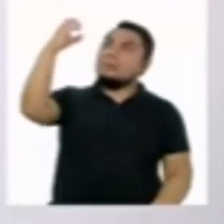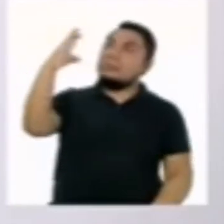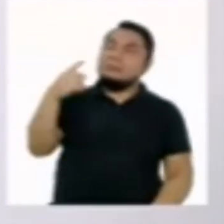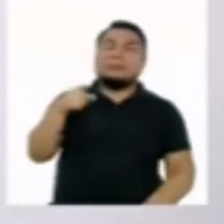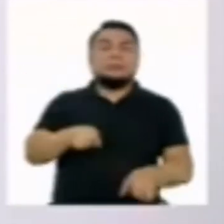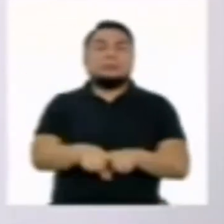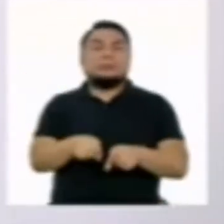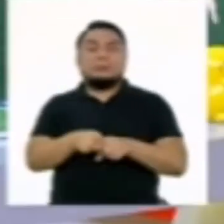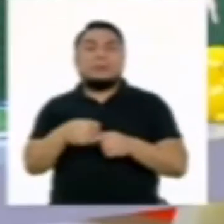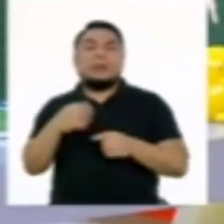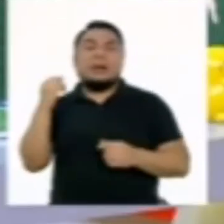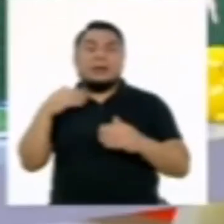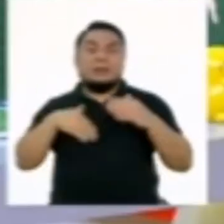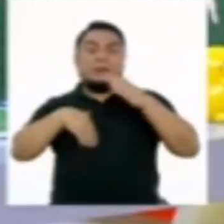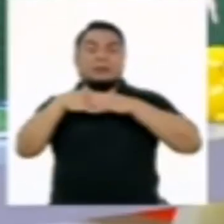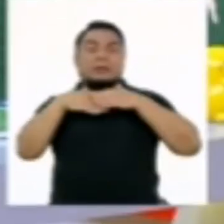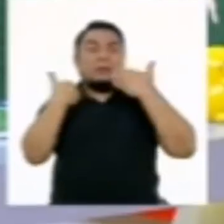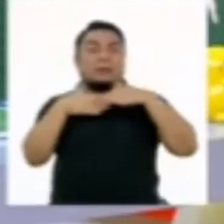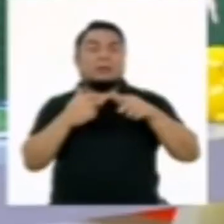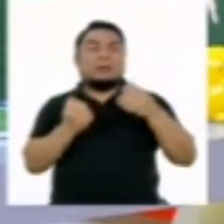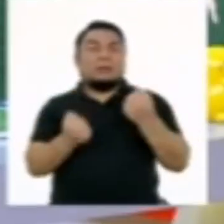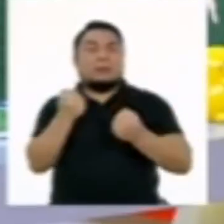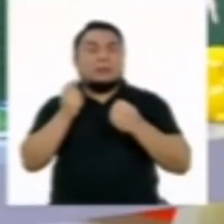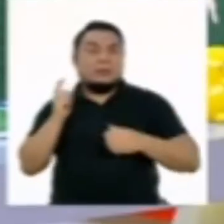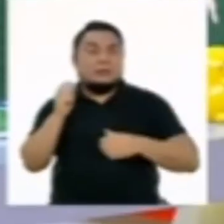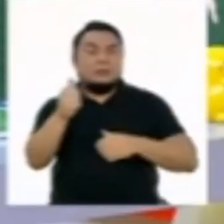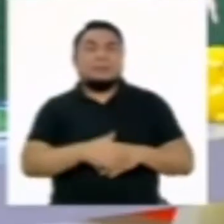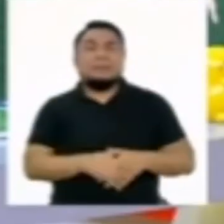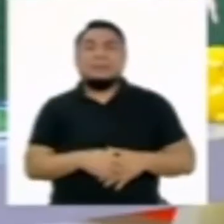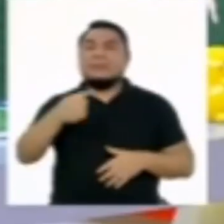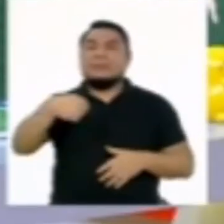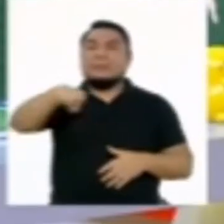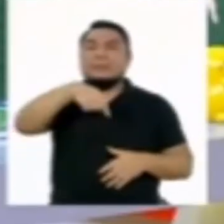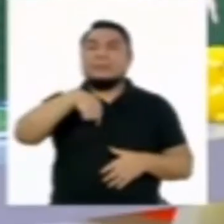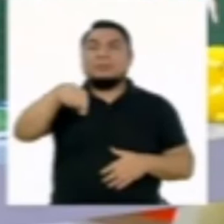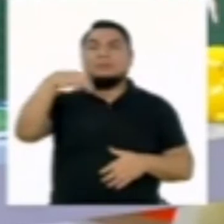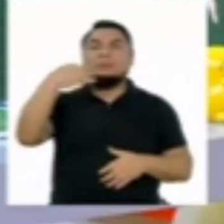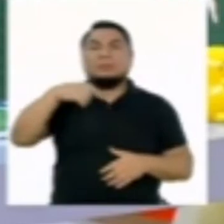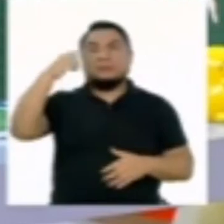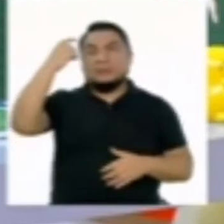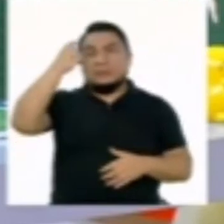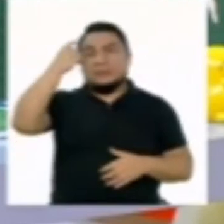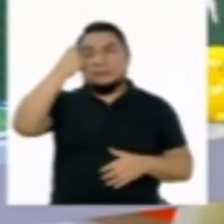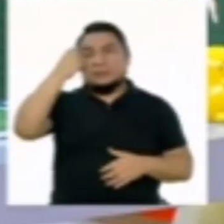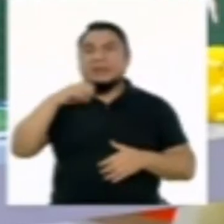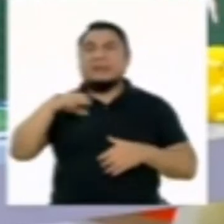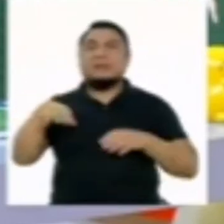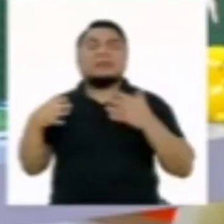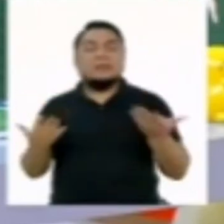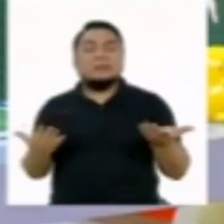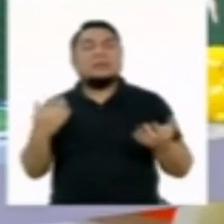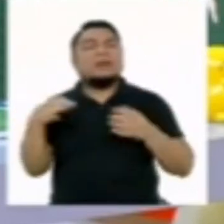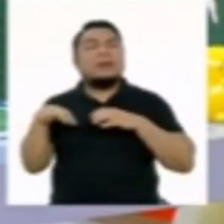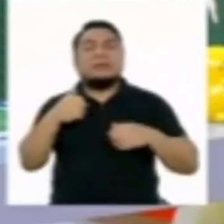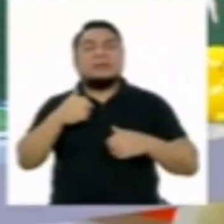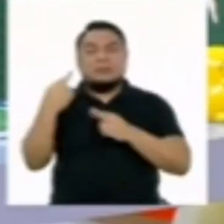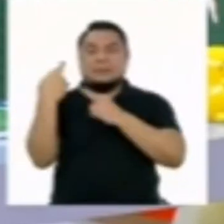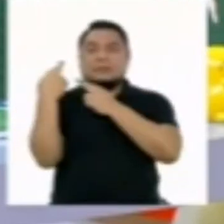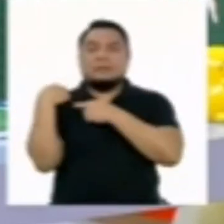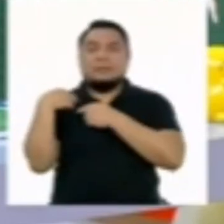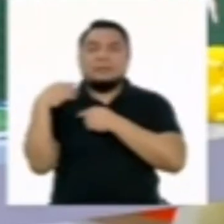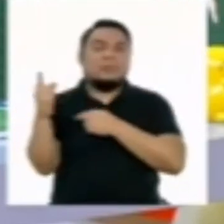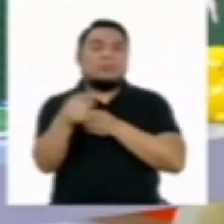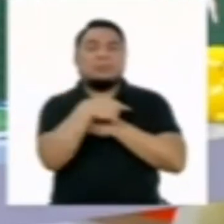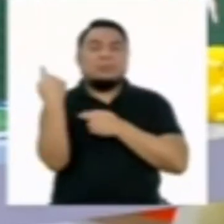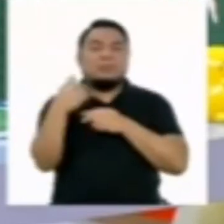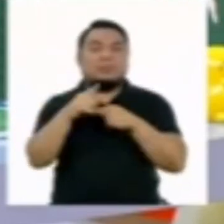tránsito y el límite de velocidad. Cuando retomemos nuestra rutina, tengamos siempre en mente que debemos actuar responsablemente en